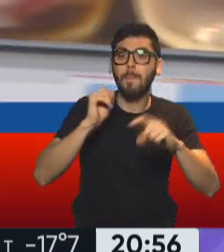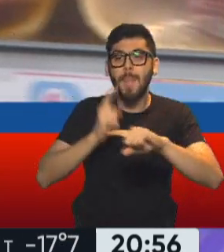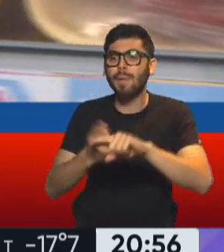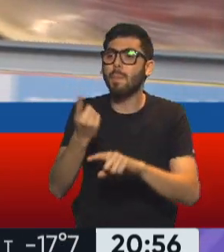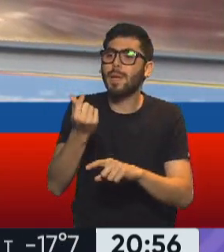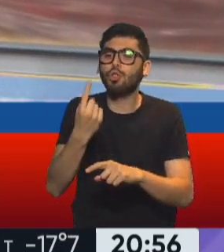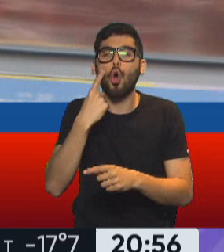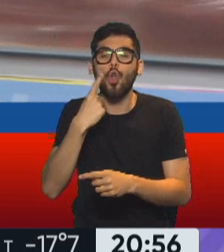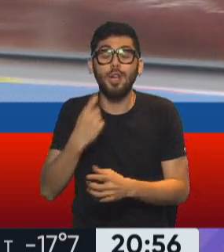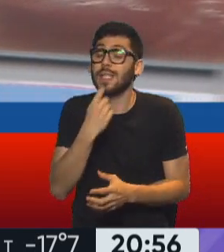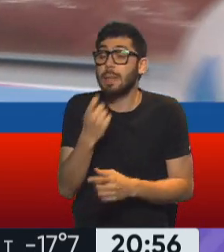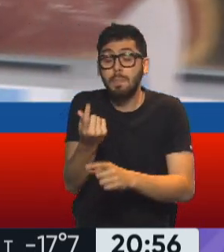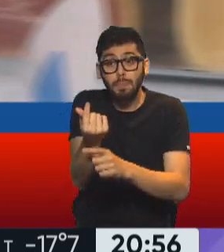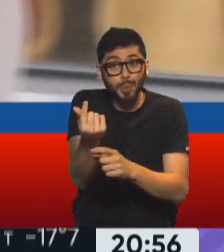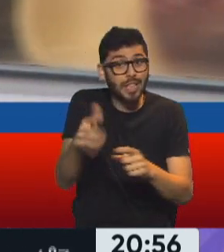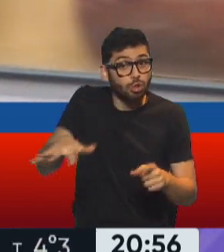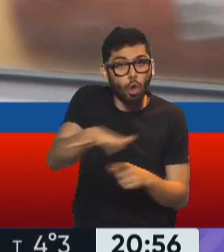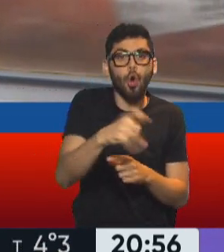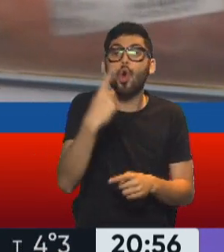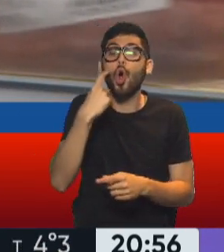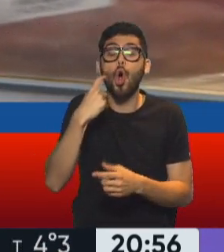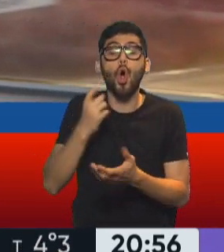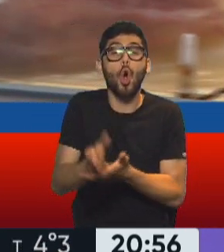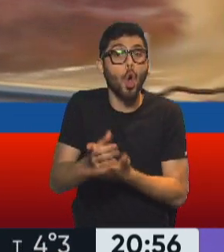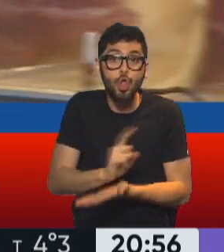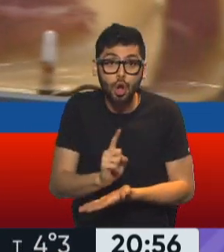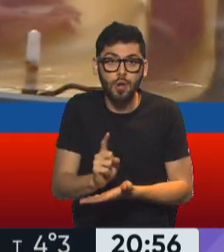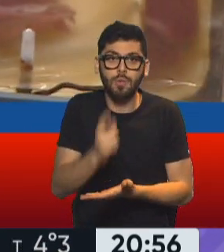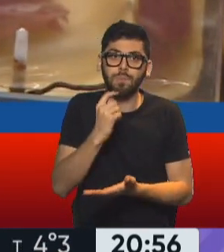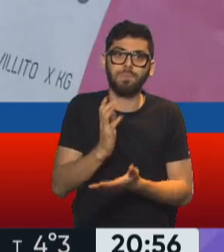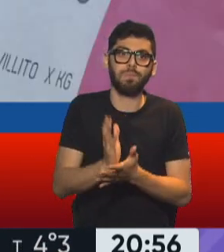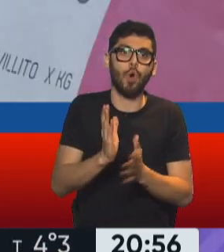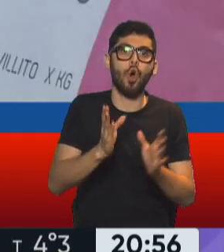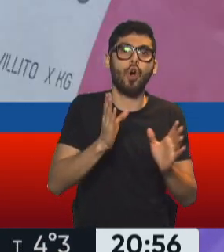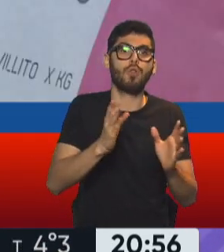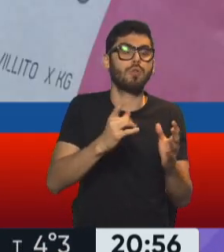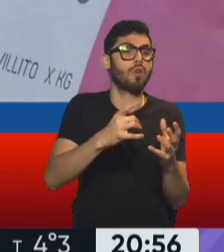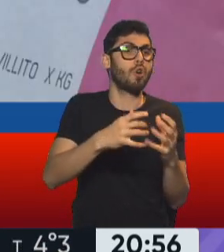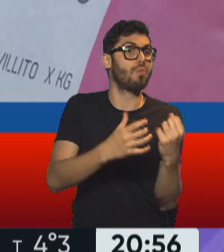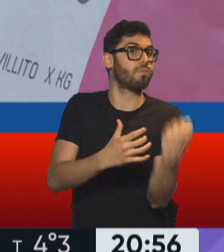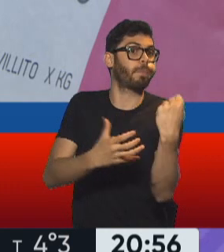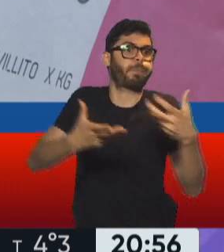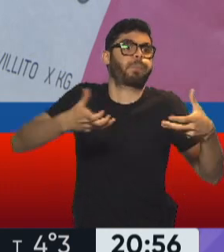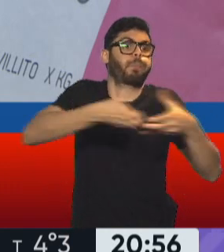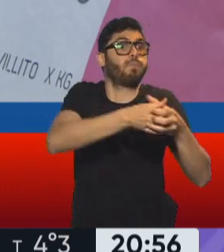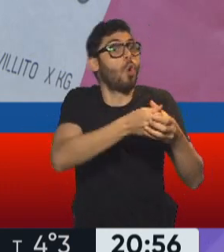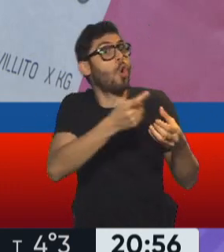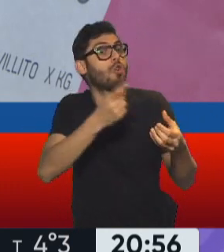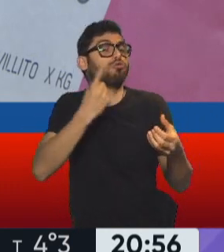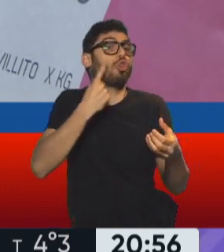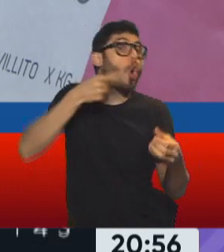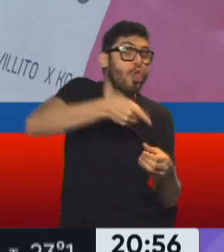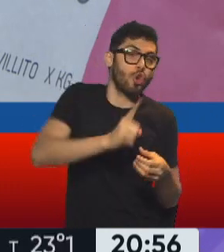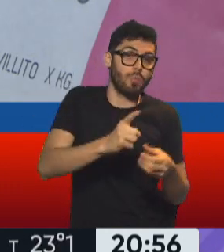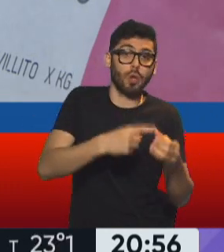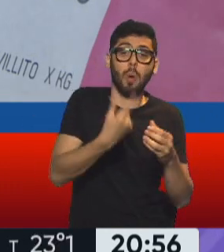precios. Si no hay política de regulación de precios, si no hay política de orden contra los monopolios, no hay forma. Bueno, porque lo que yo digo, yo